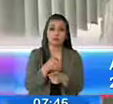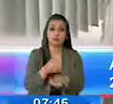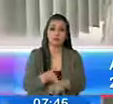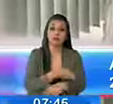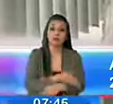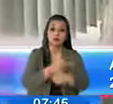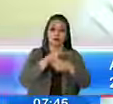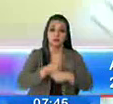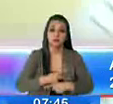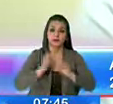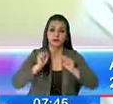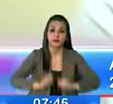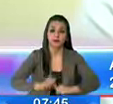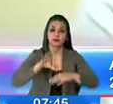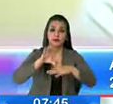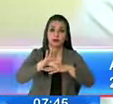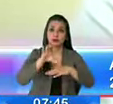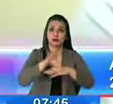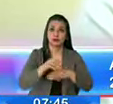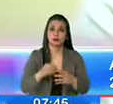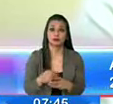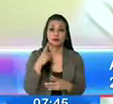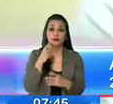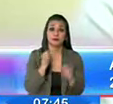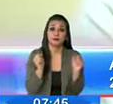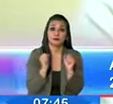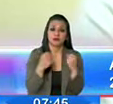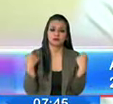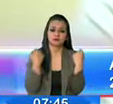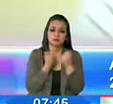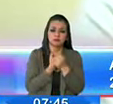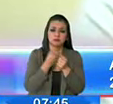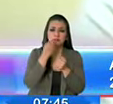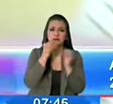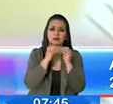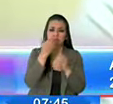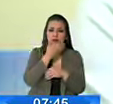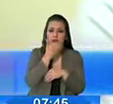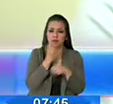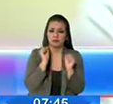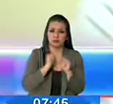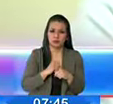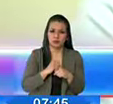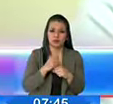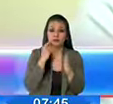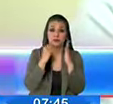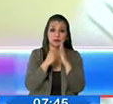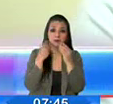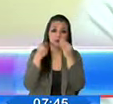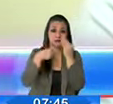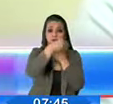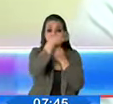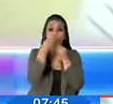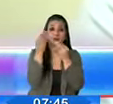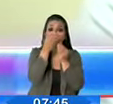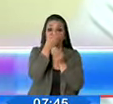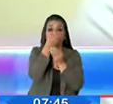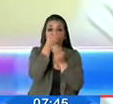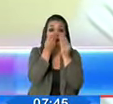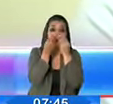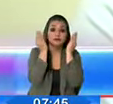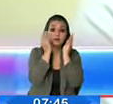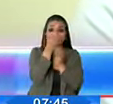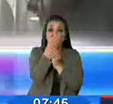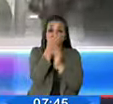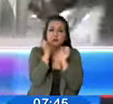precauciones. Abrigarnos un poquito más, sobre todo lo que es la nariz, la boca, tratar de cubrirnos si hay frío